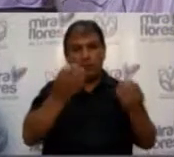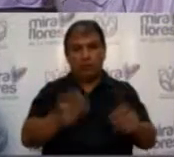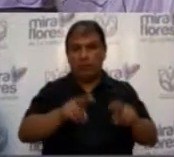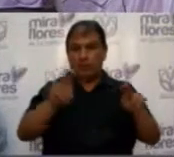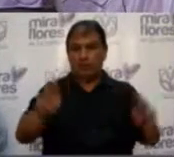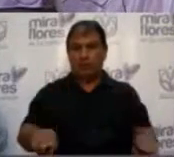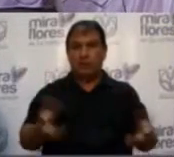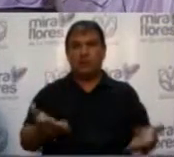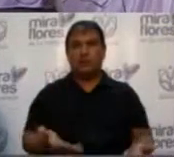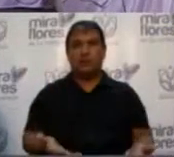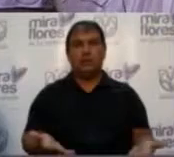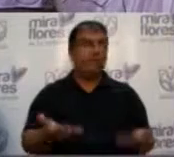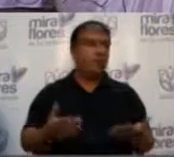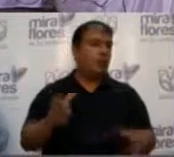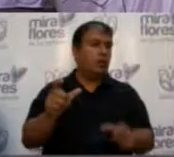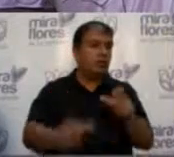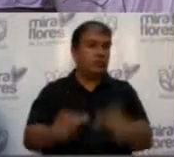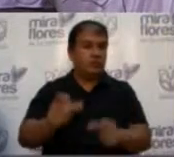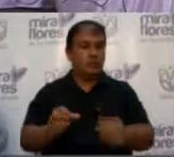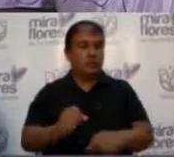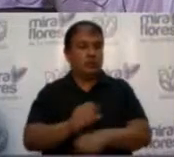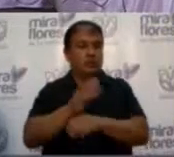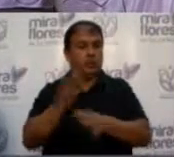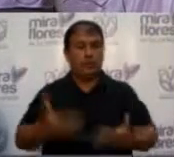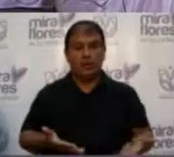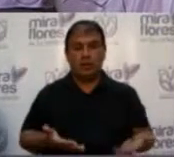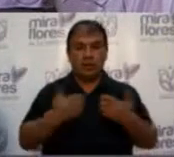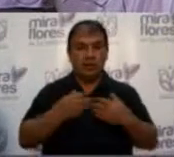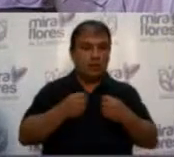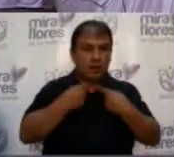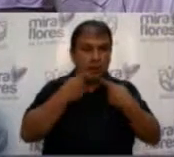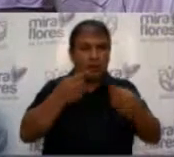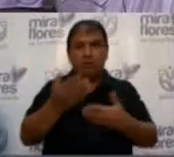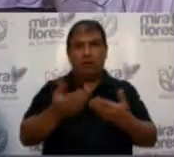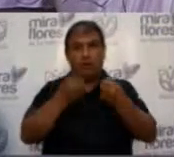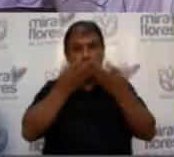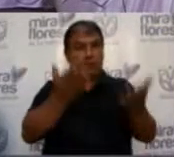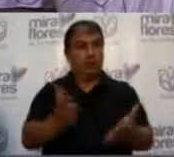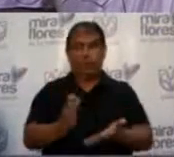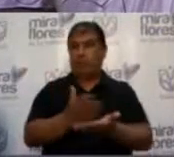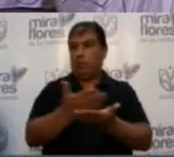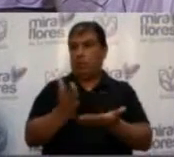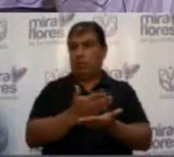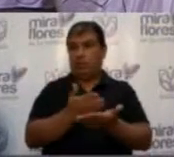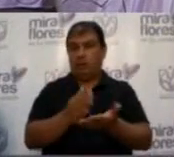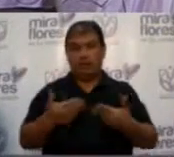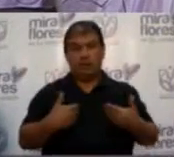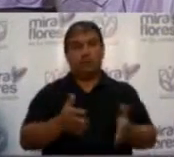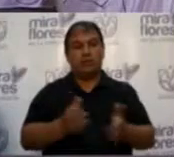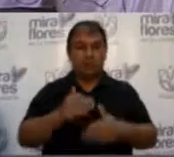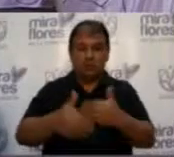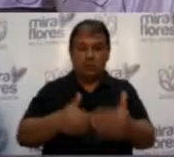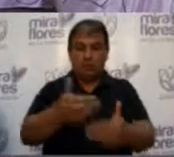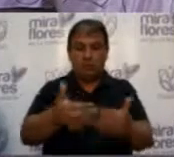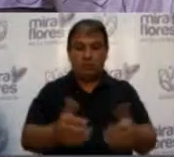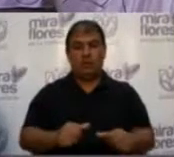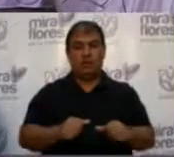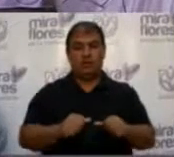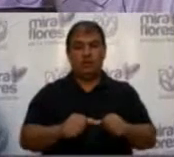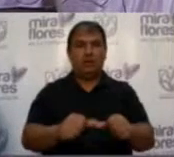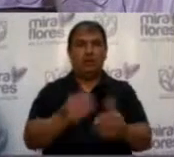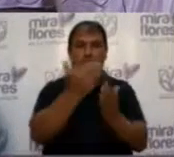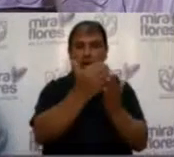mesa, algún miembro del Consejo que quiera hacer algún informe. No habiendo tampoco informes, vamos a proceder a seguir con